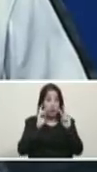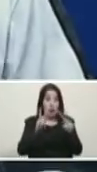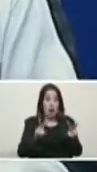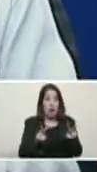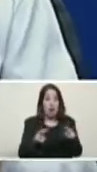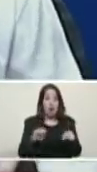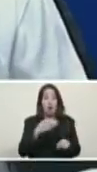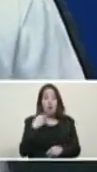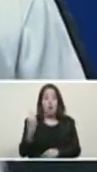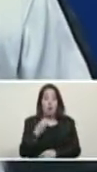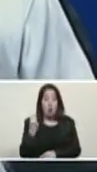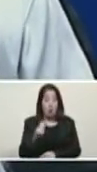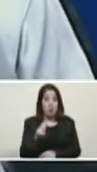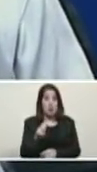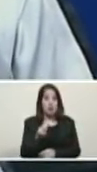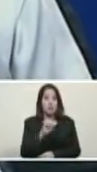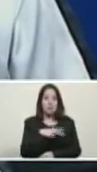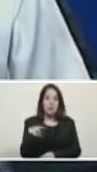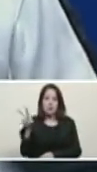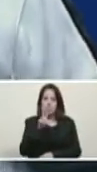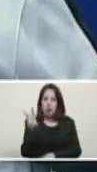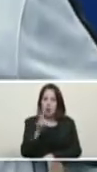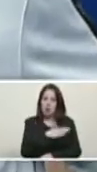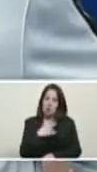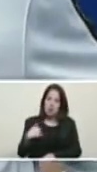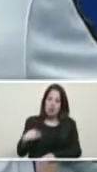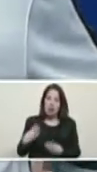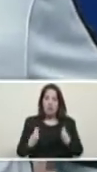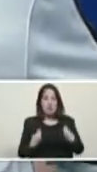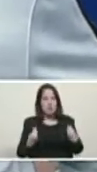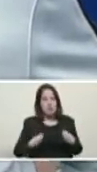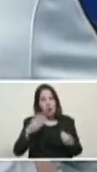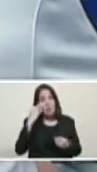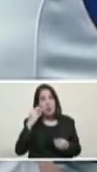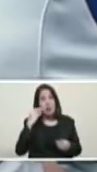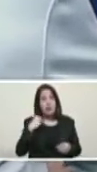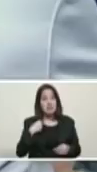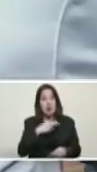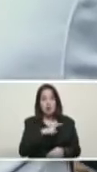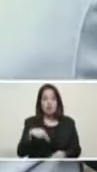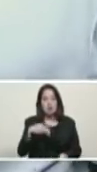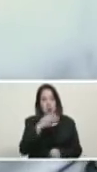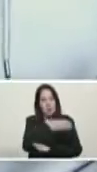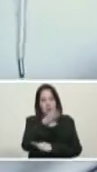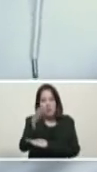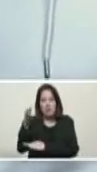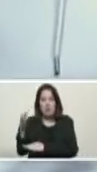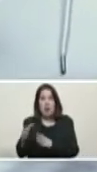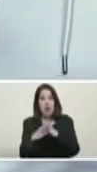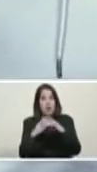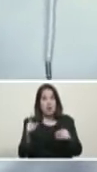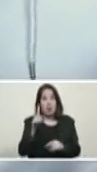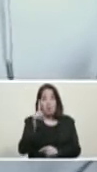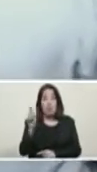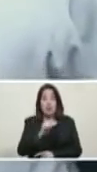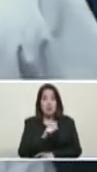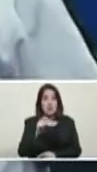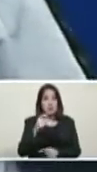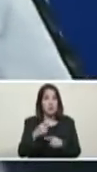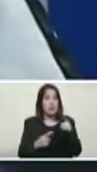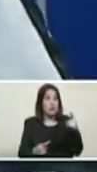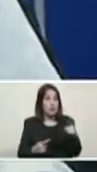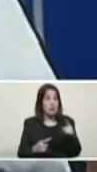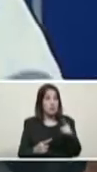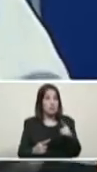vivir ese precio tan importante y nosotros vamos a recorrer venezuela en un mes y medio con el sexto mundial y